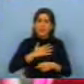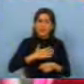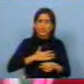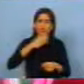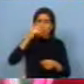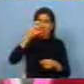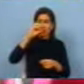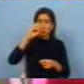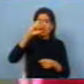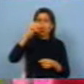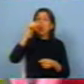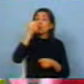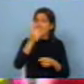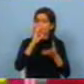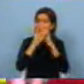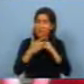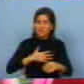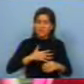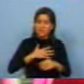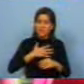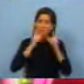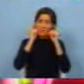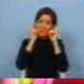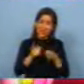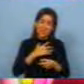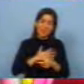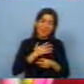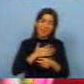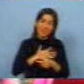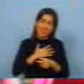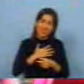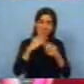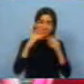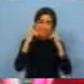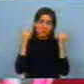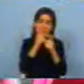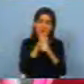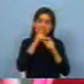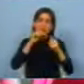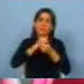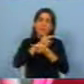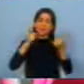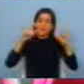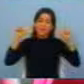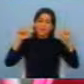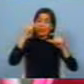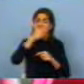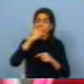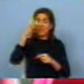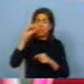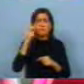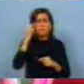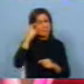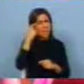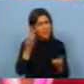está chocha con el HD. Claro. Échenme, igual estoy chocha. Me muero, no tengo que Graciela, no sé. Está loca,